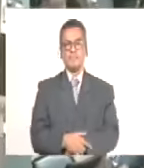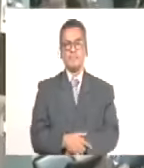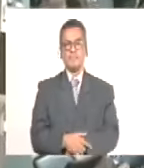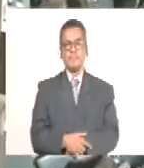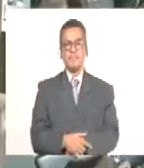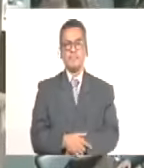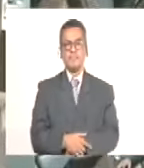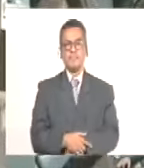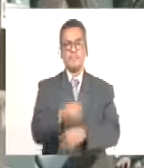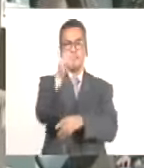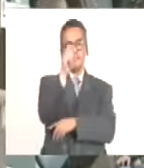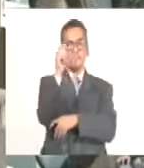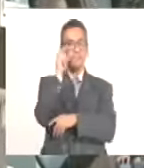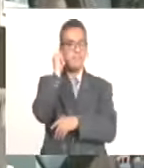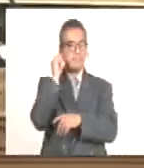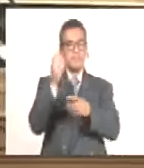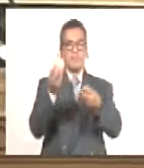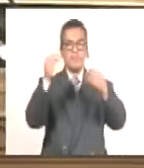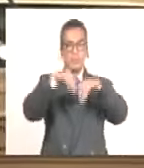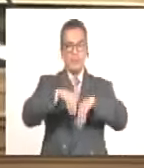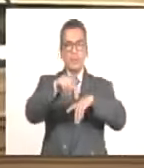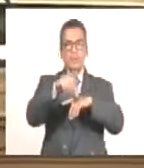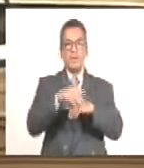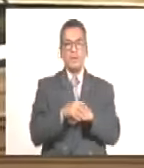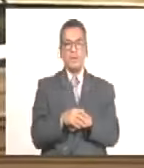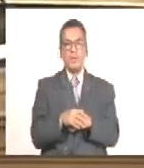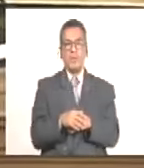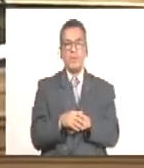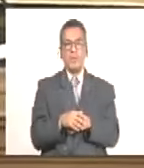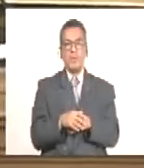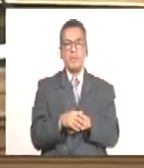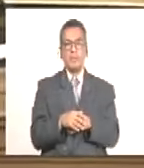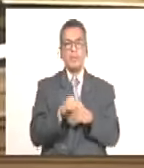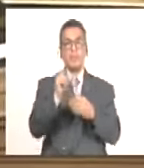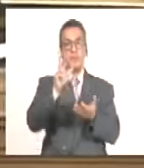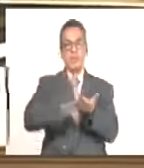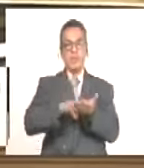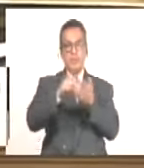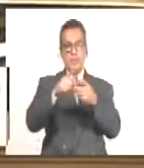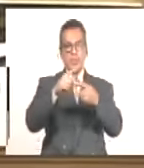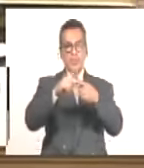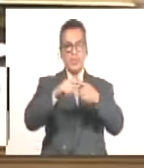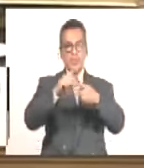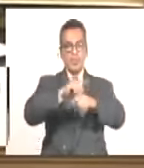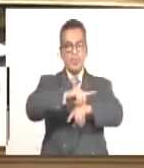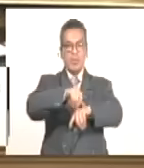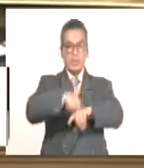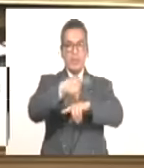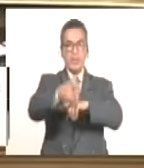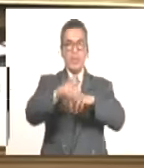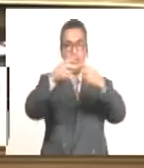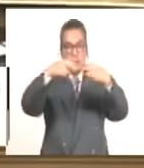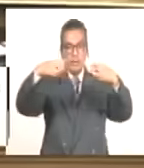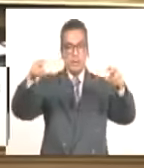Las diputadas y diputados que estén de acuerdo con aprobar el diferimiento del